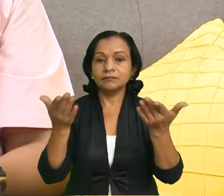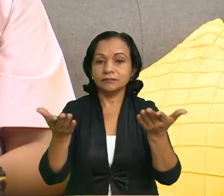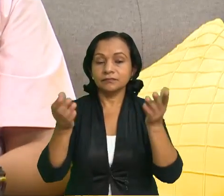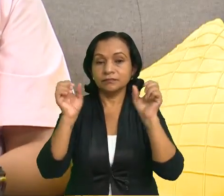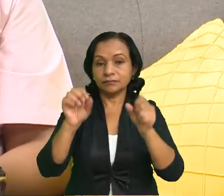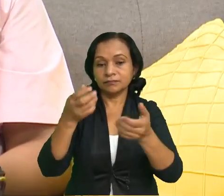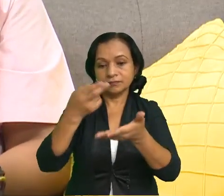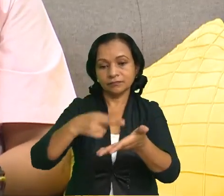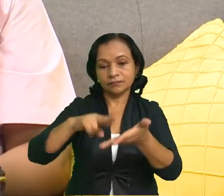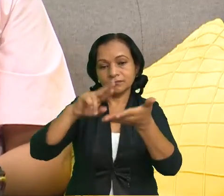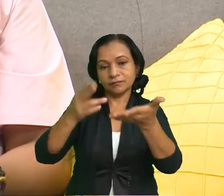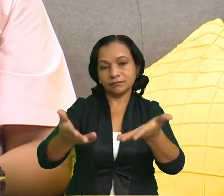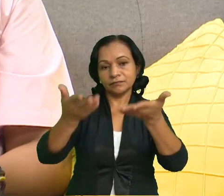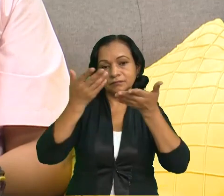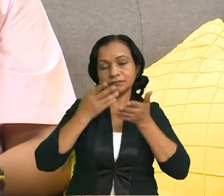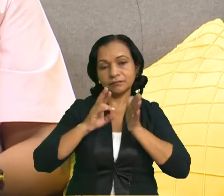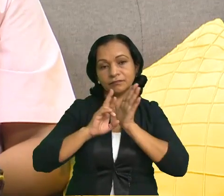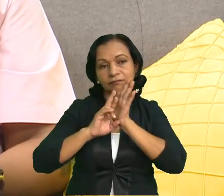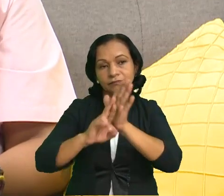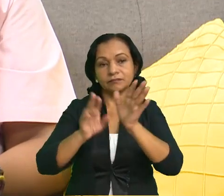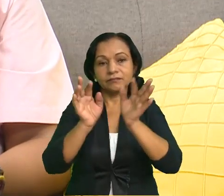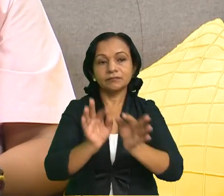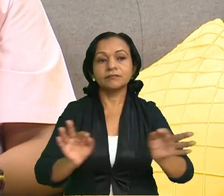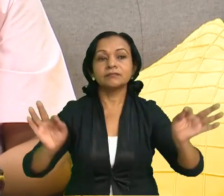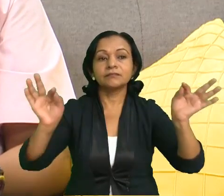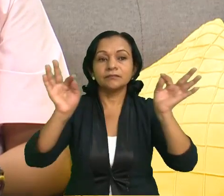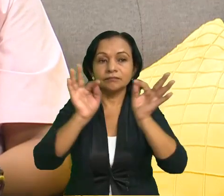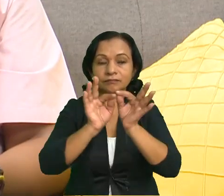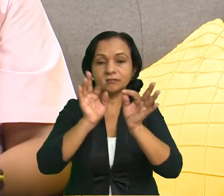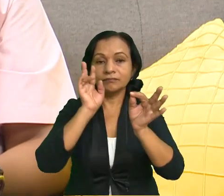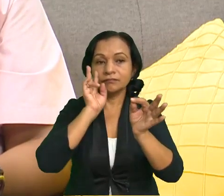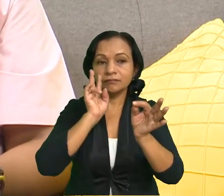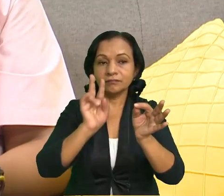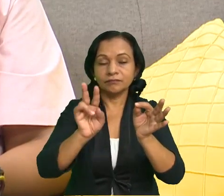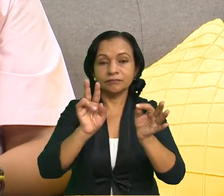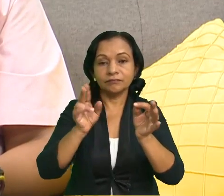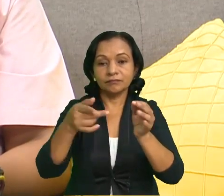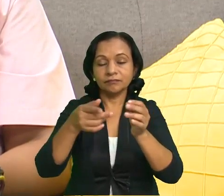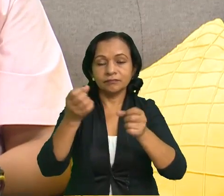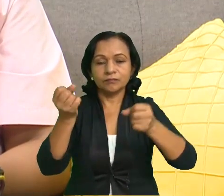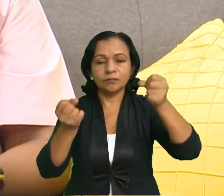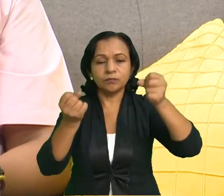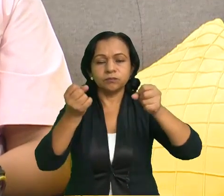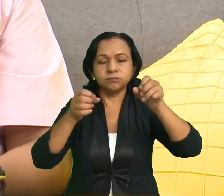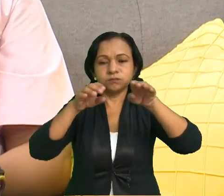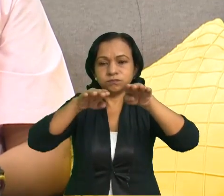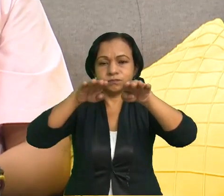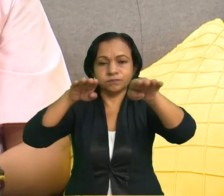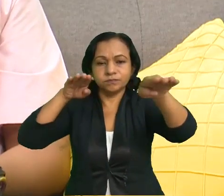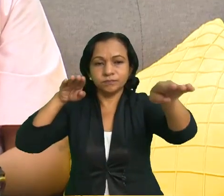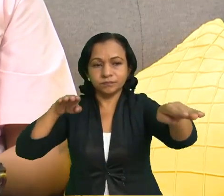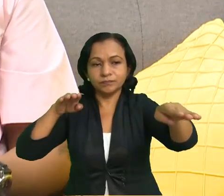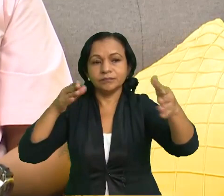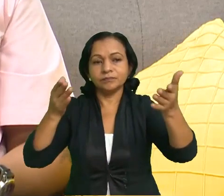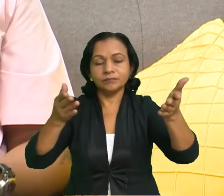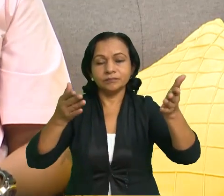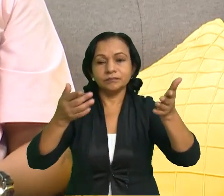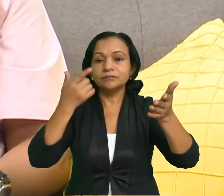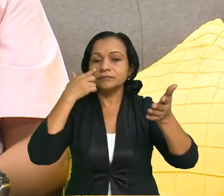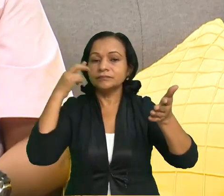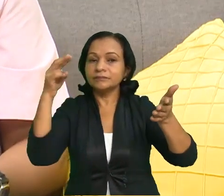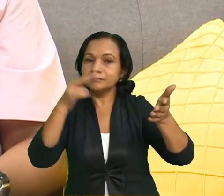pues nos regalara una respuesta muy importante lo veíamos a partir de estas clínicas móviles que son como decimos en buena cara when se para un